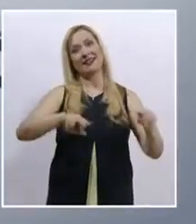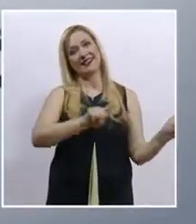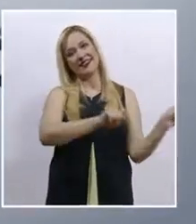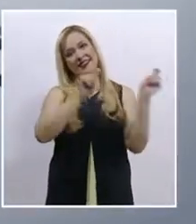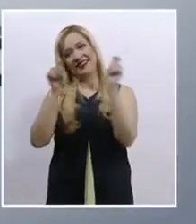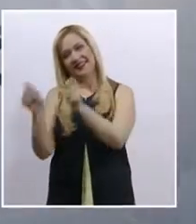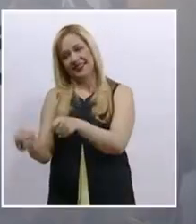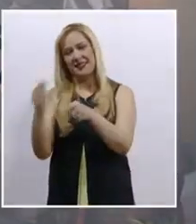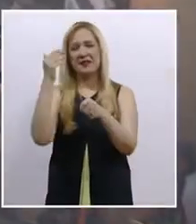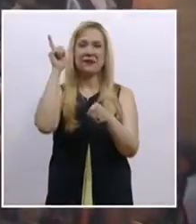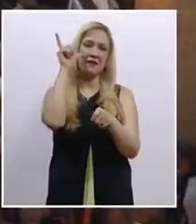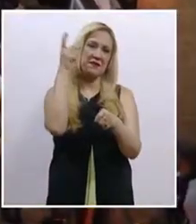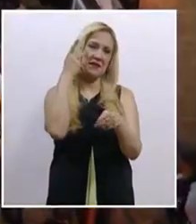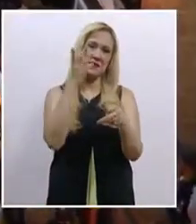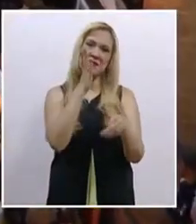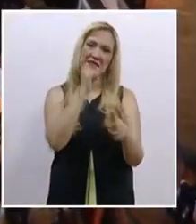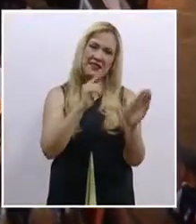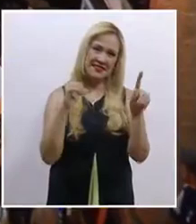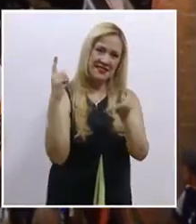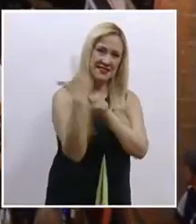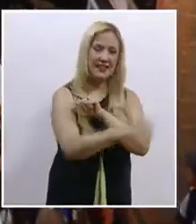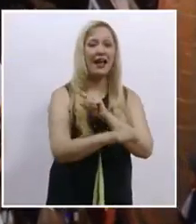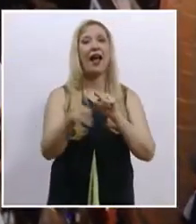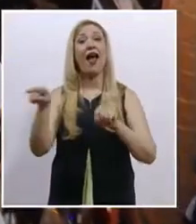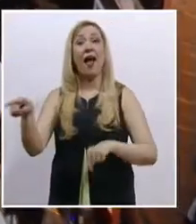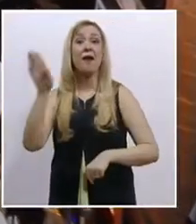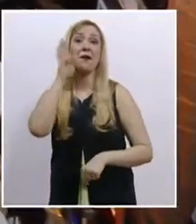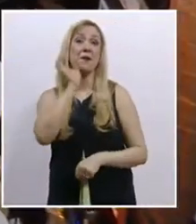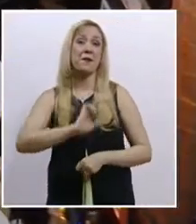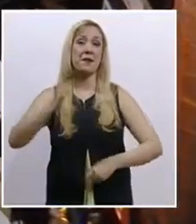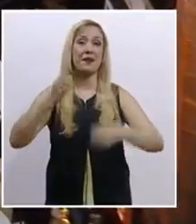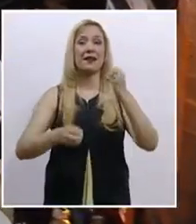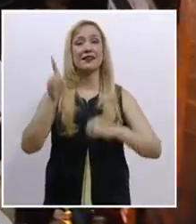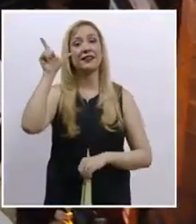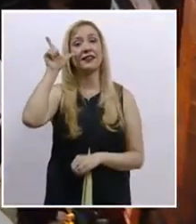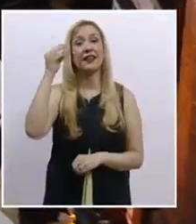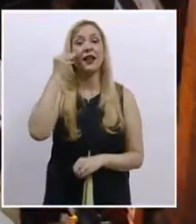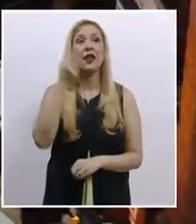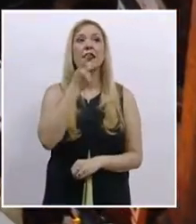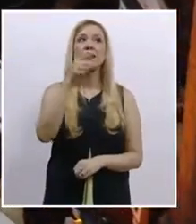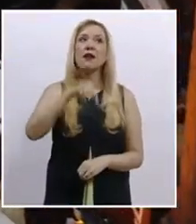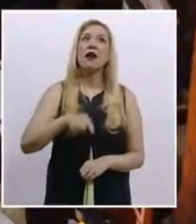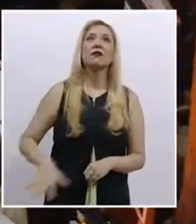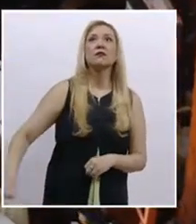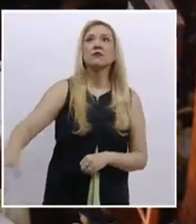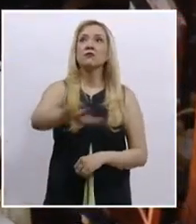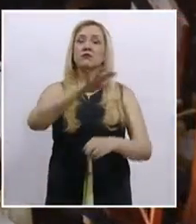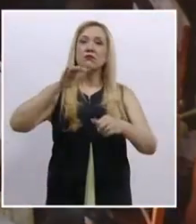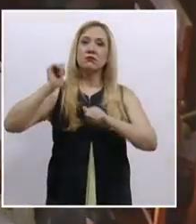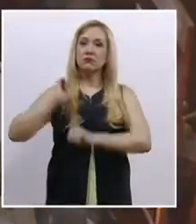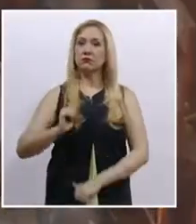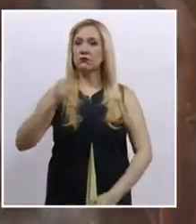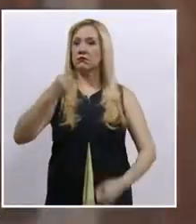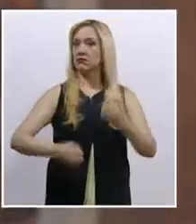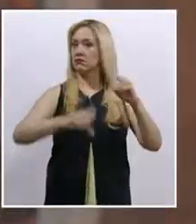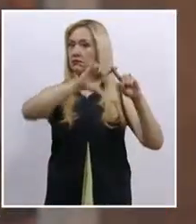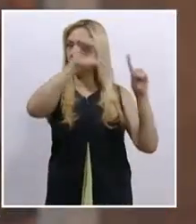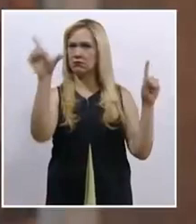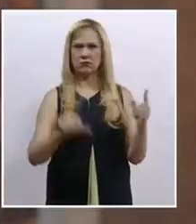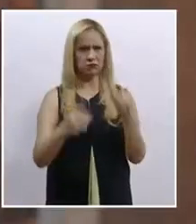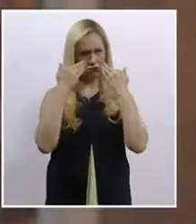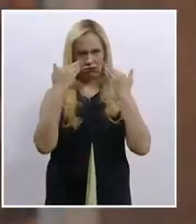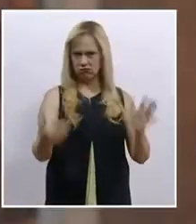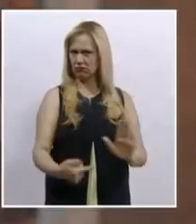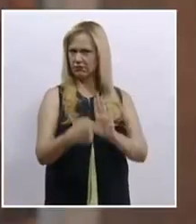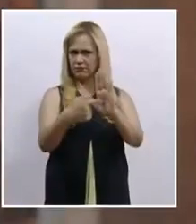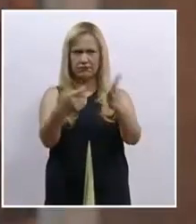ministra presidenta Norma Lucía Piña Hernández, el ministro Luis María Aguilar Morales aseguró que el Poder Judicial Federal está abierto al escrutinio